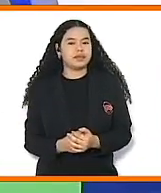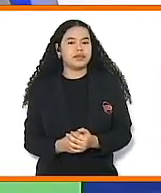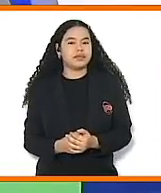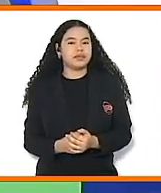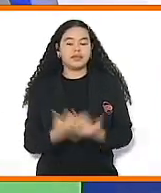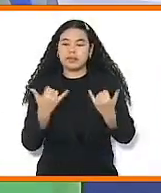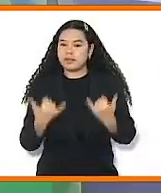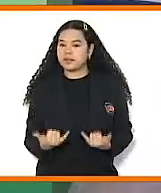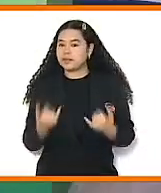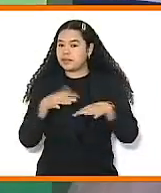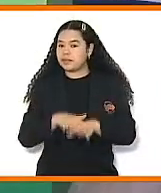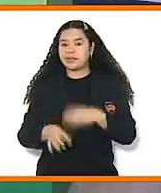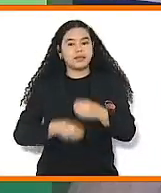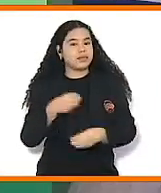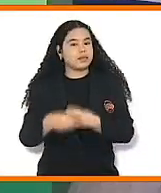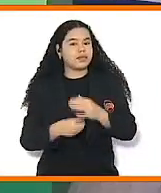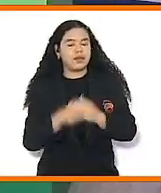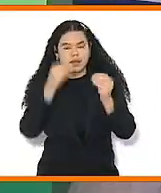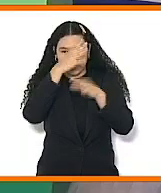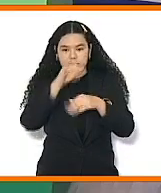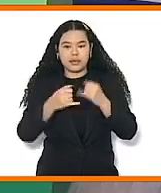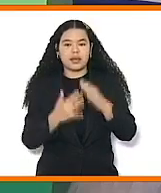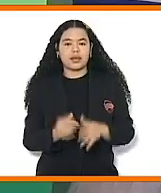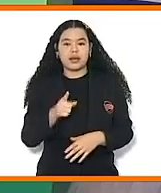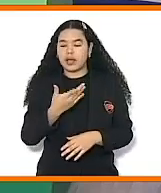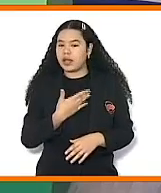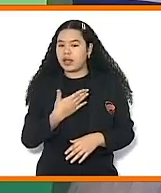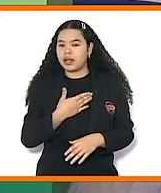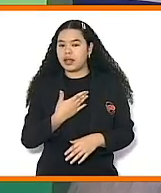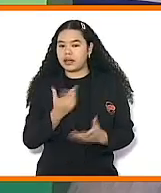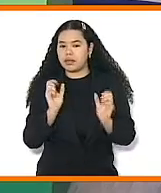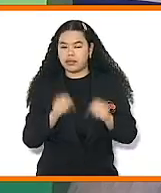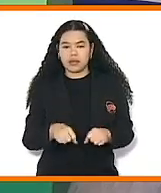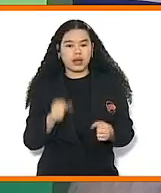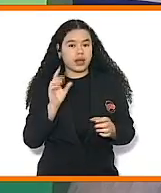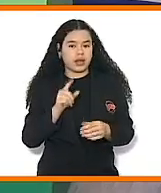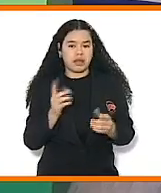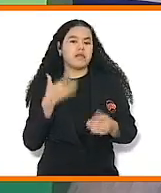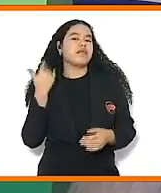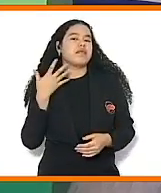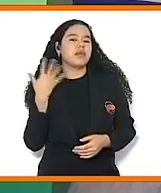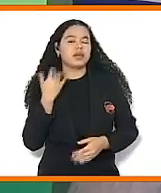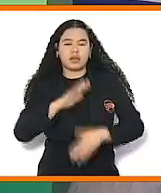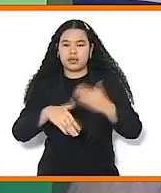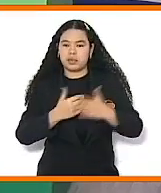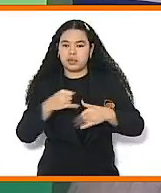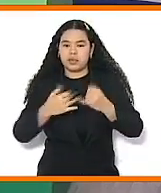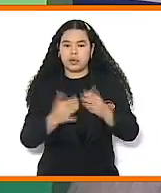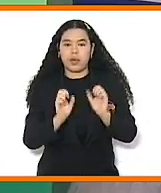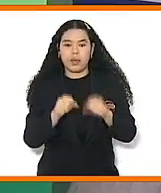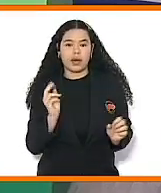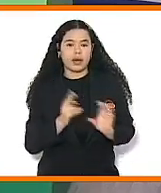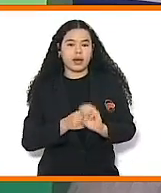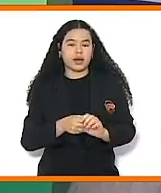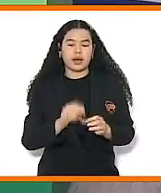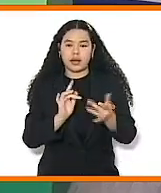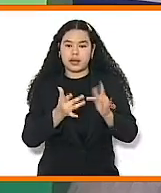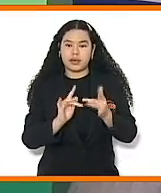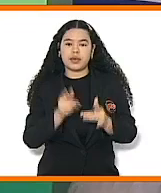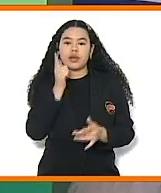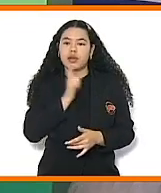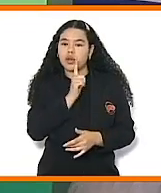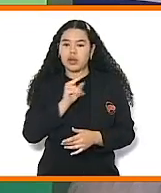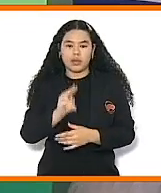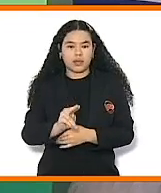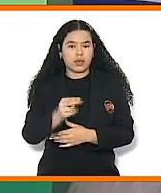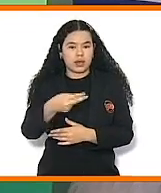Y ahora que nuestras esferas están en juego, te comento, jugador, que ya tenés a tu disposición en un solo clic todos nuestros juegos. Ingresa a nuestra plataforma en línea